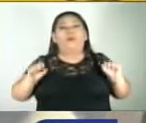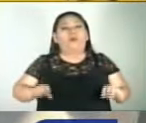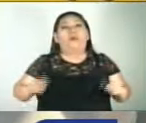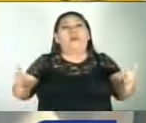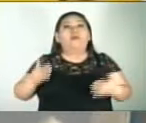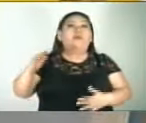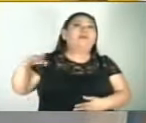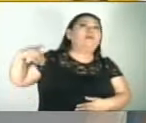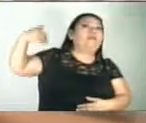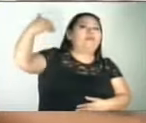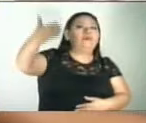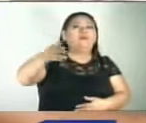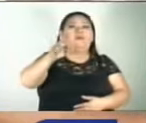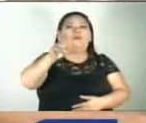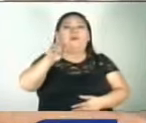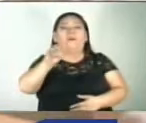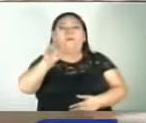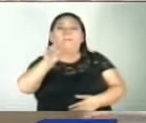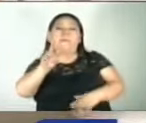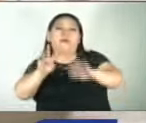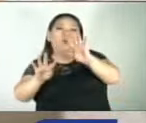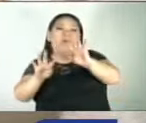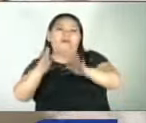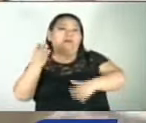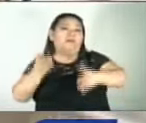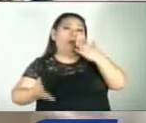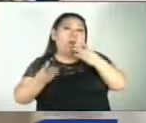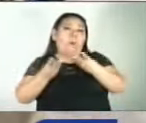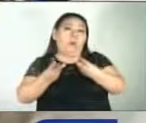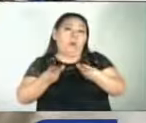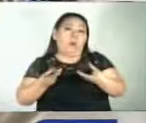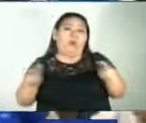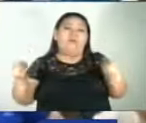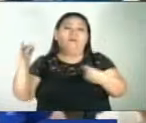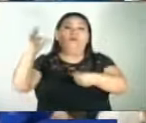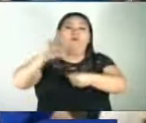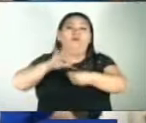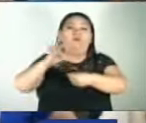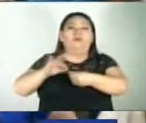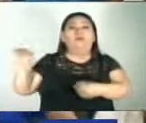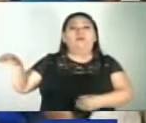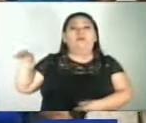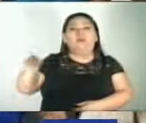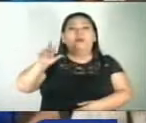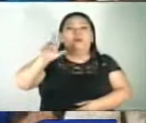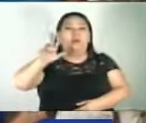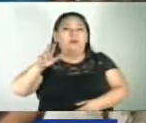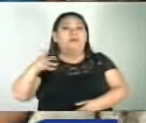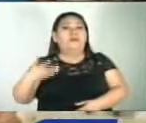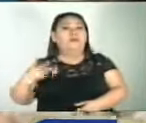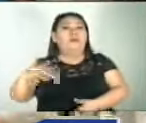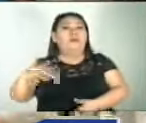el 2029, partiendo de la baja afluencia que se tuvo en los comicios del 3 de marzo, en donde asistió un 30% de la